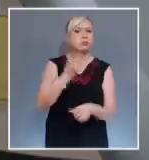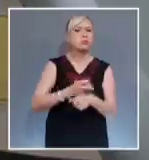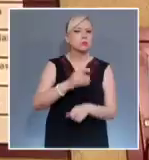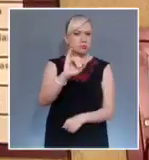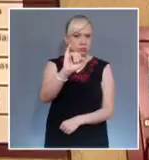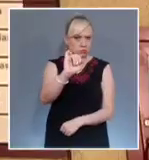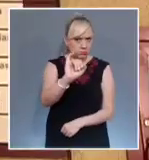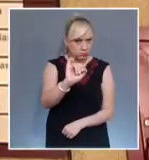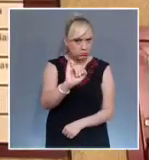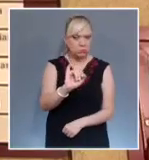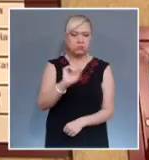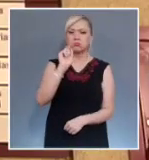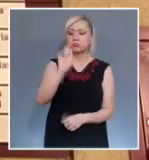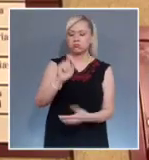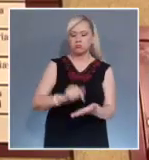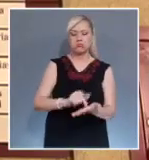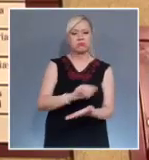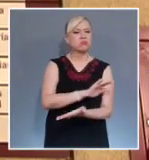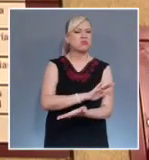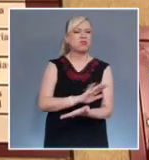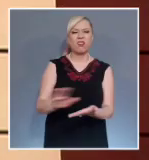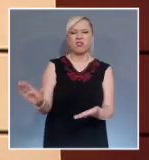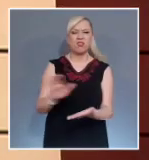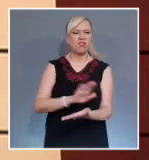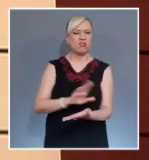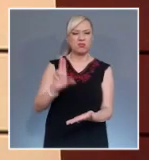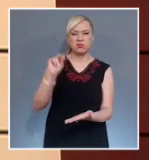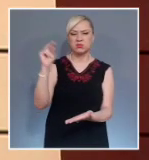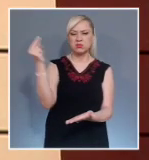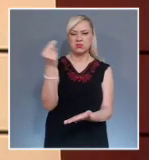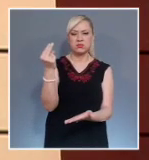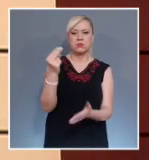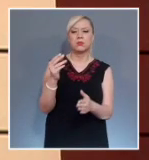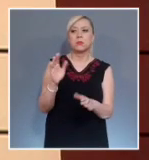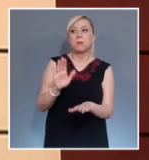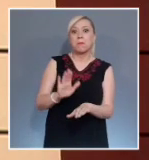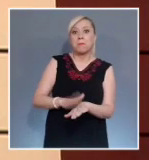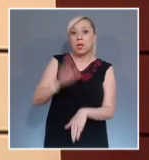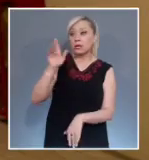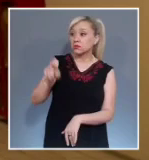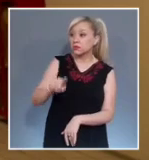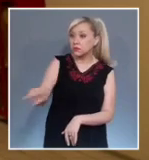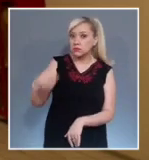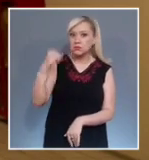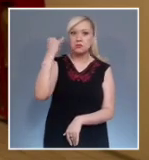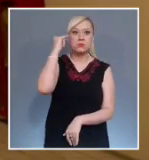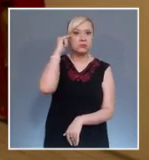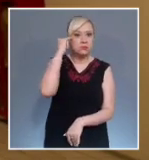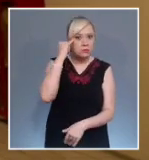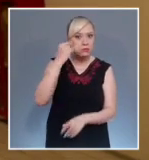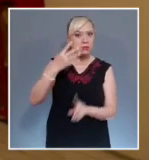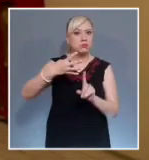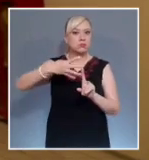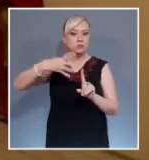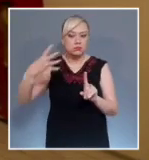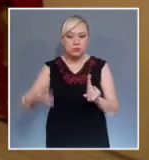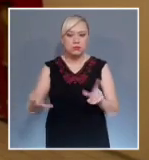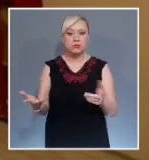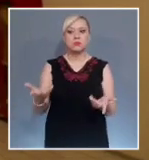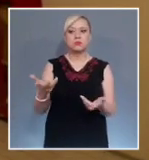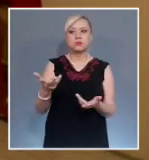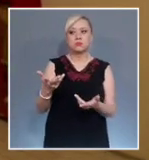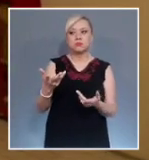cuando están involucradas las personas en situación de vulnerabilidad la sala recordó que en estos casos las partes